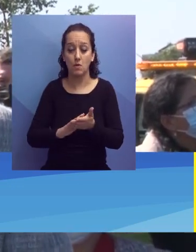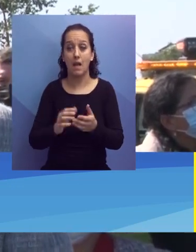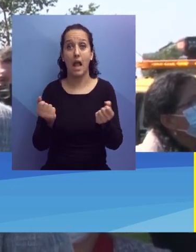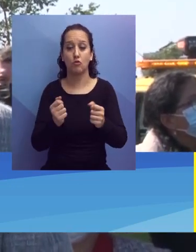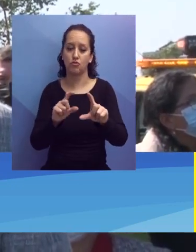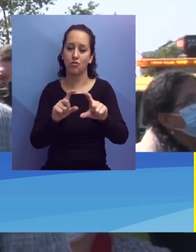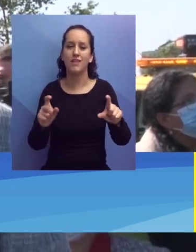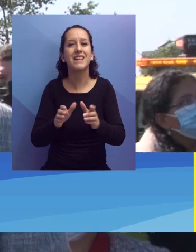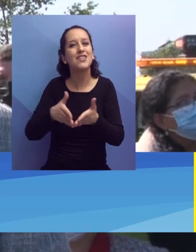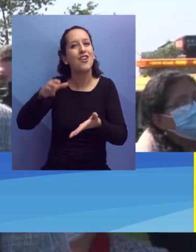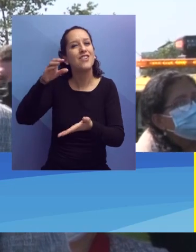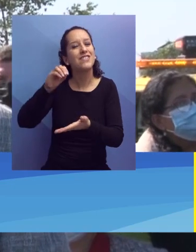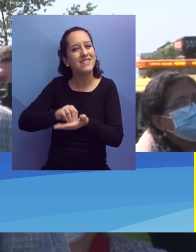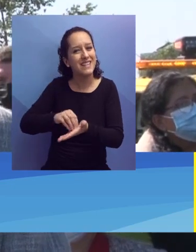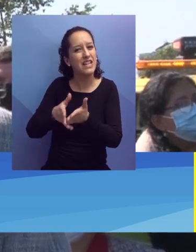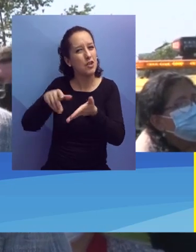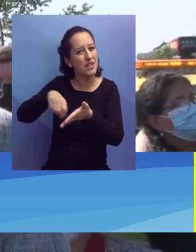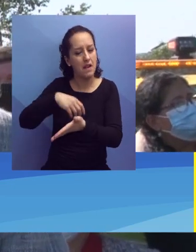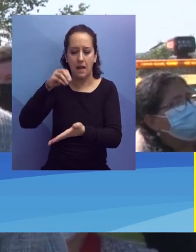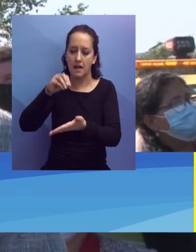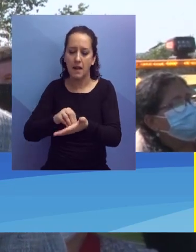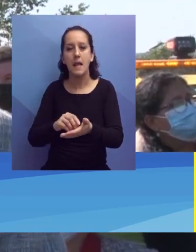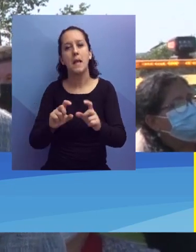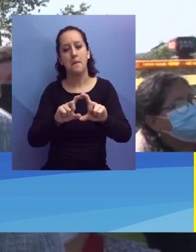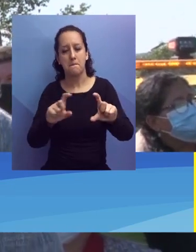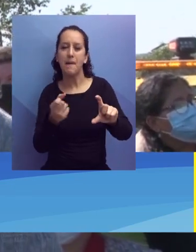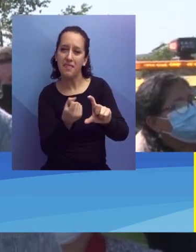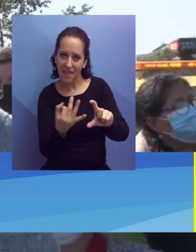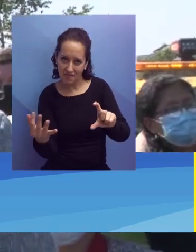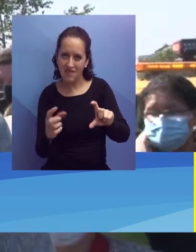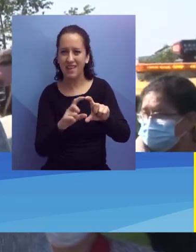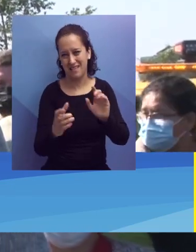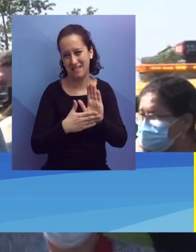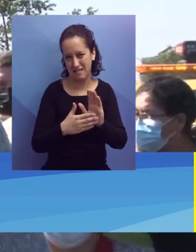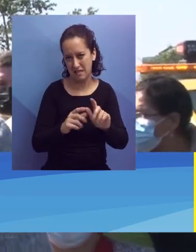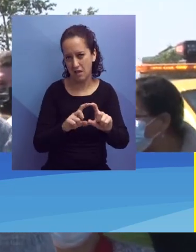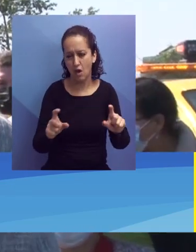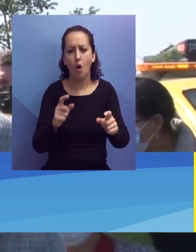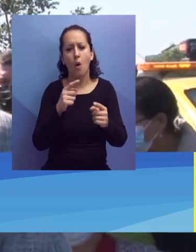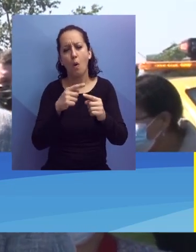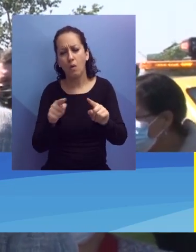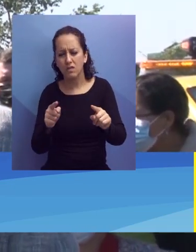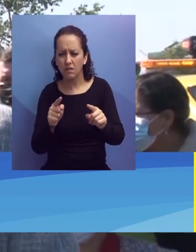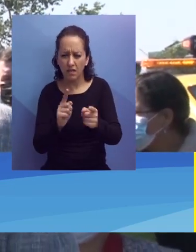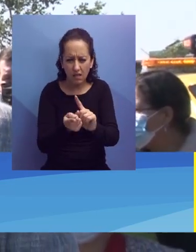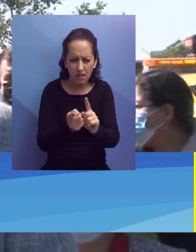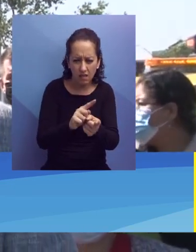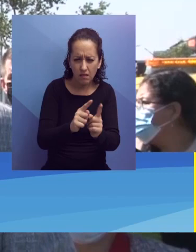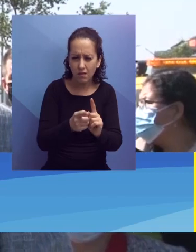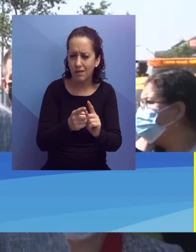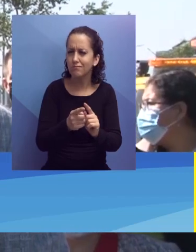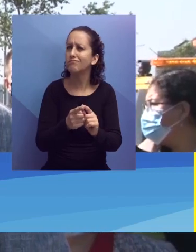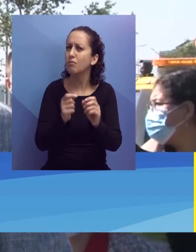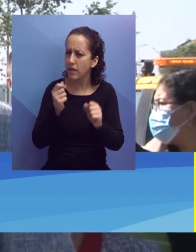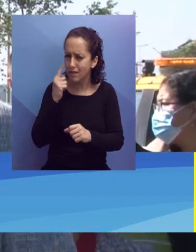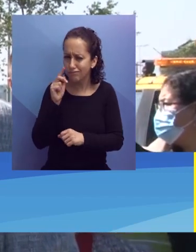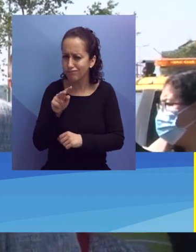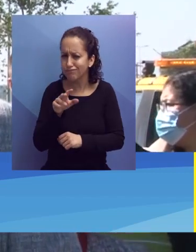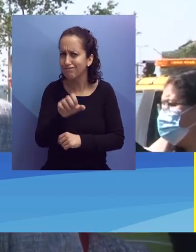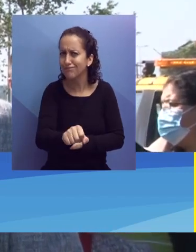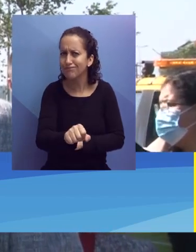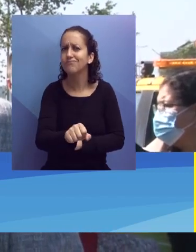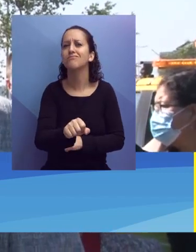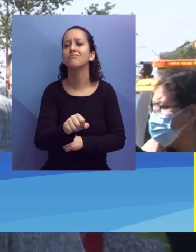distinto a la inscripción que tiene el registro civil con la patente que se le asignó. Pueden haber otras irregularidades y por lo tanto nos